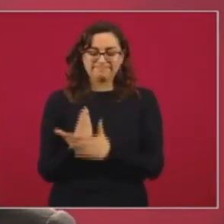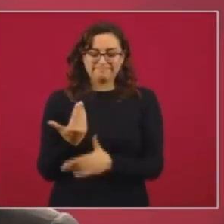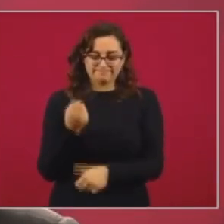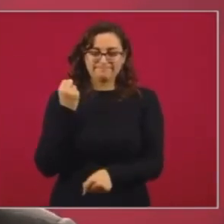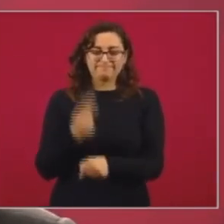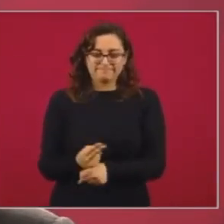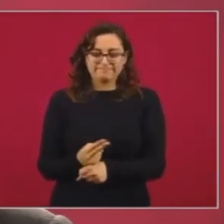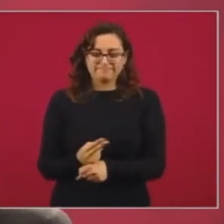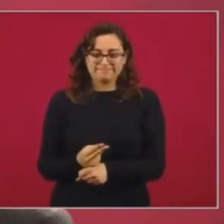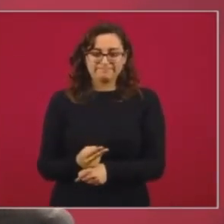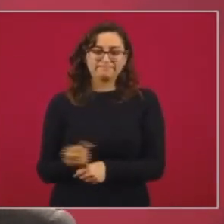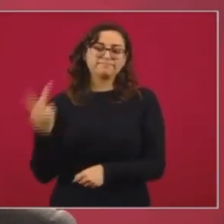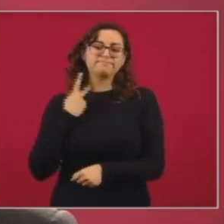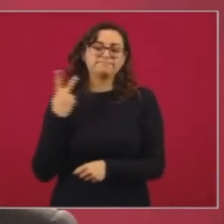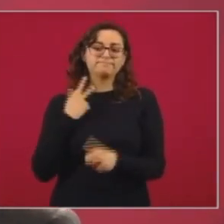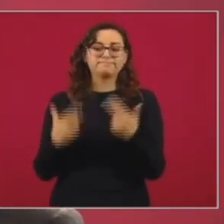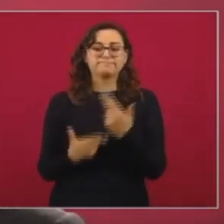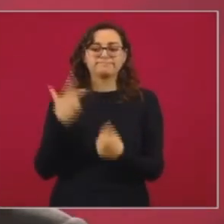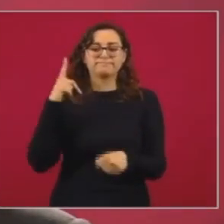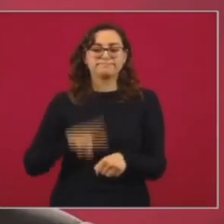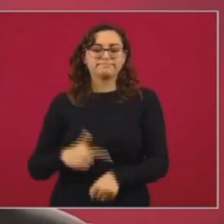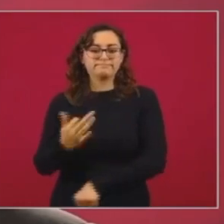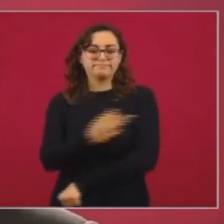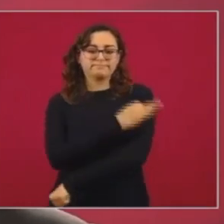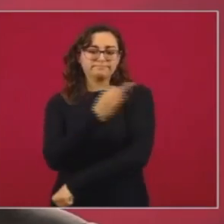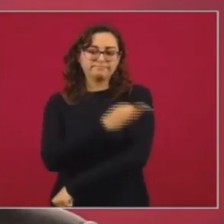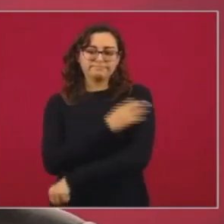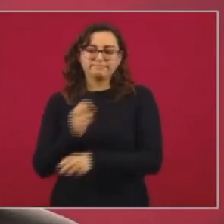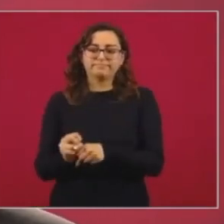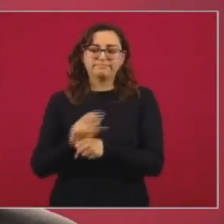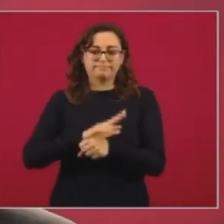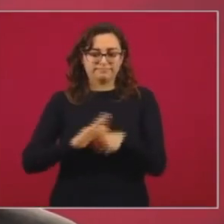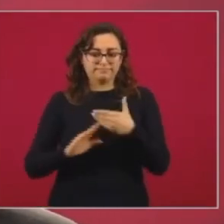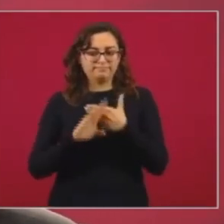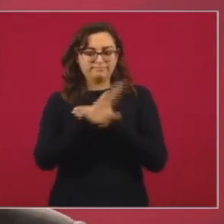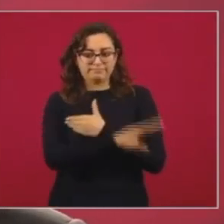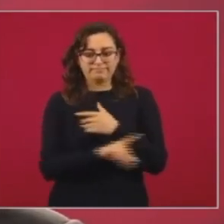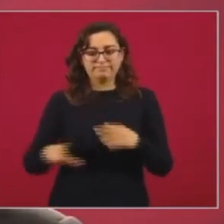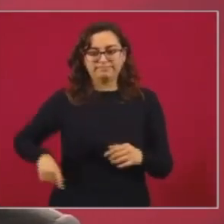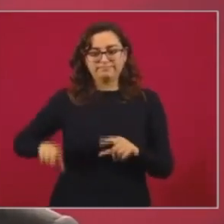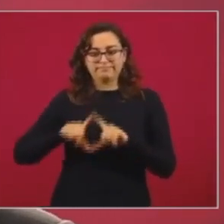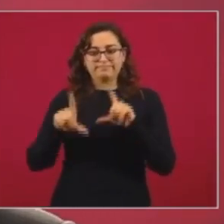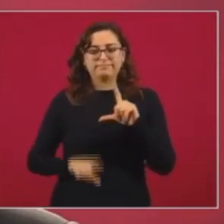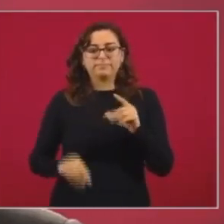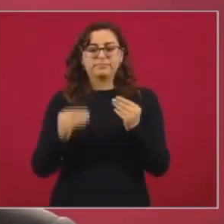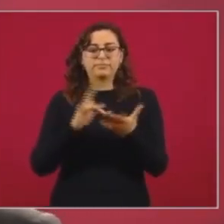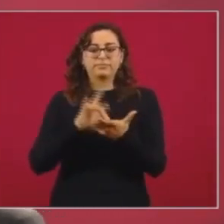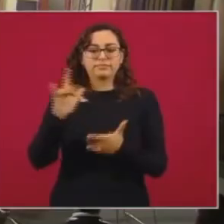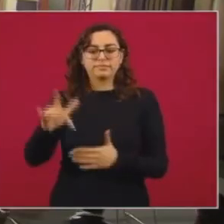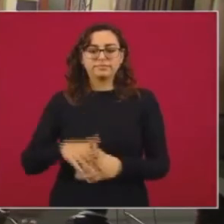presentaremos la política nacional de vacunación contra COVID del Gobierno de México. Muchas gracias.